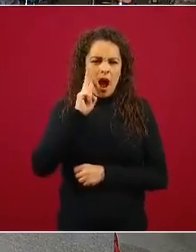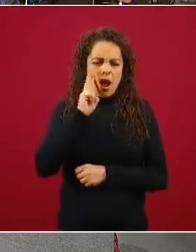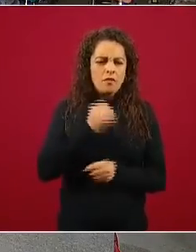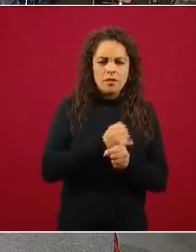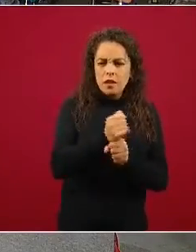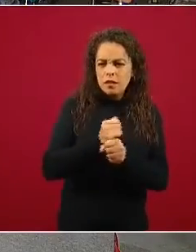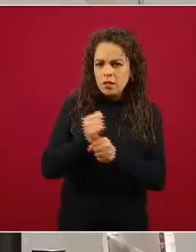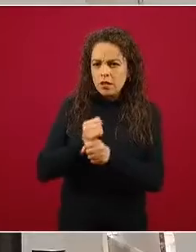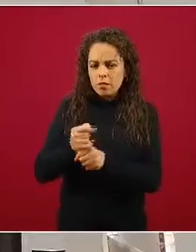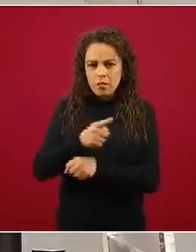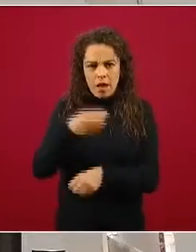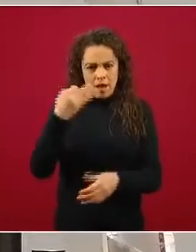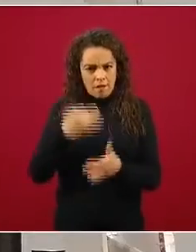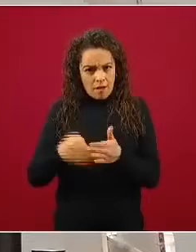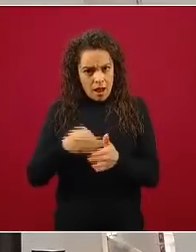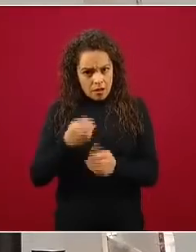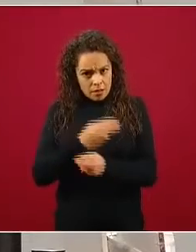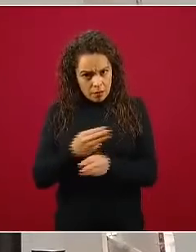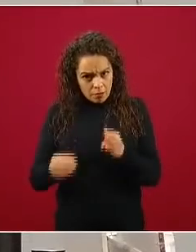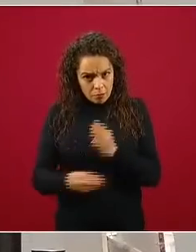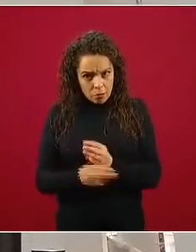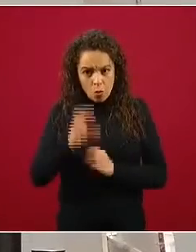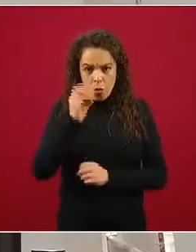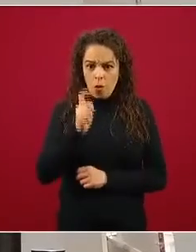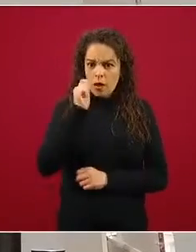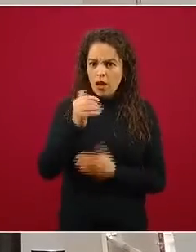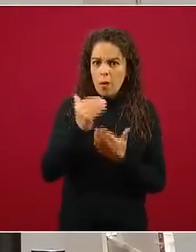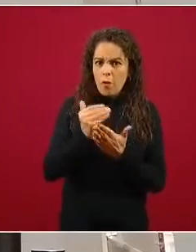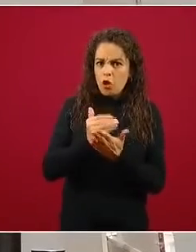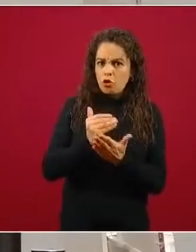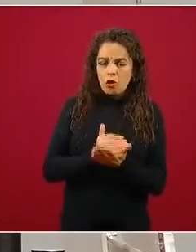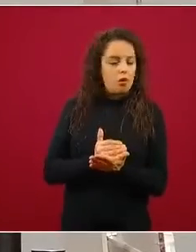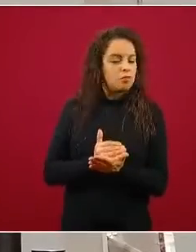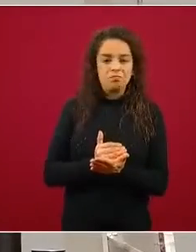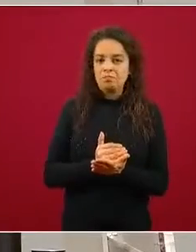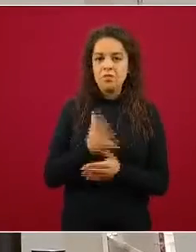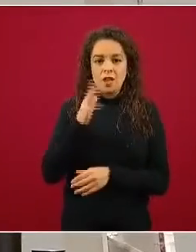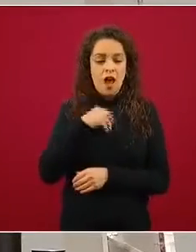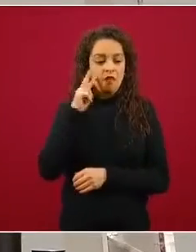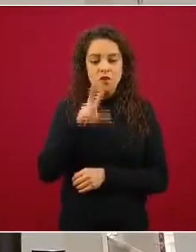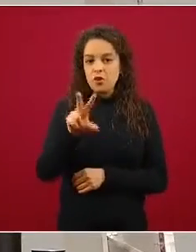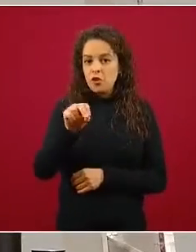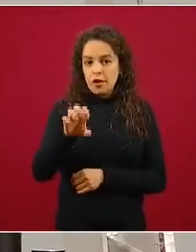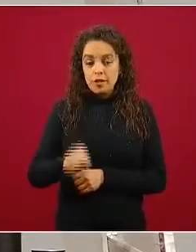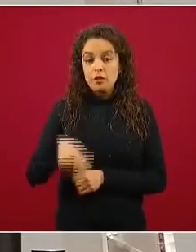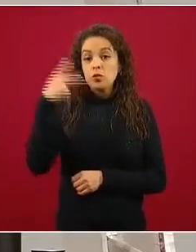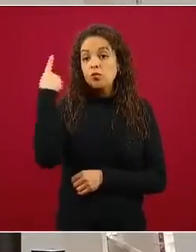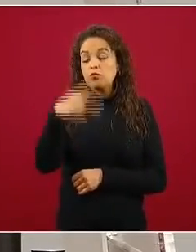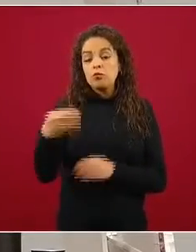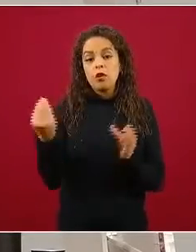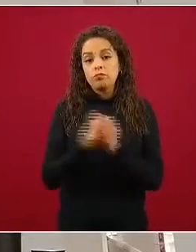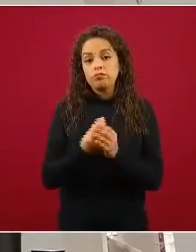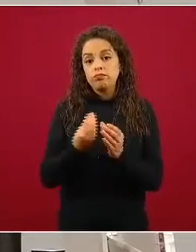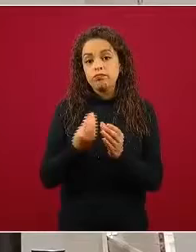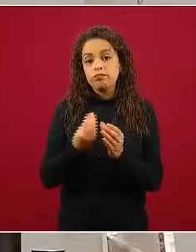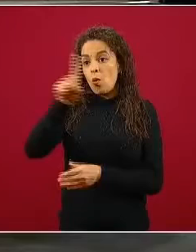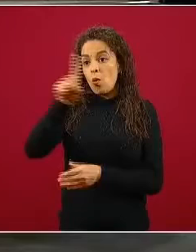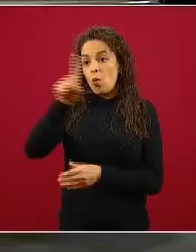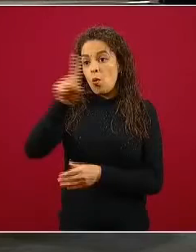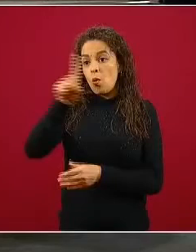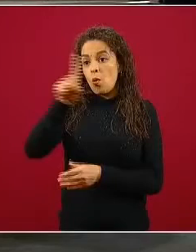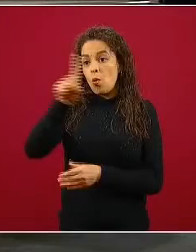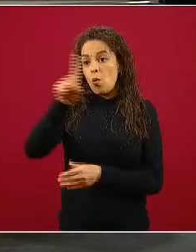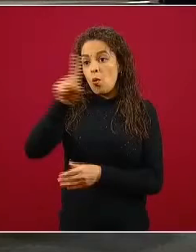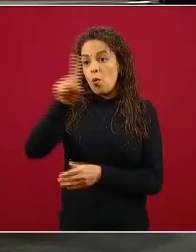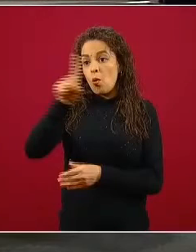de insumos o alguna omisión en los protocolos. No es el caso. Entonces es un asunto local de este hospital y